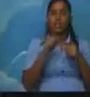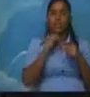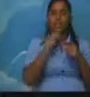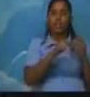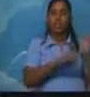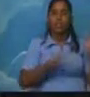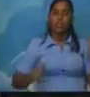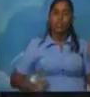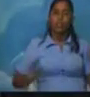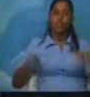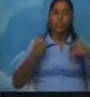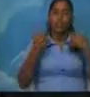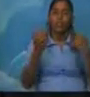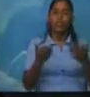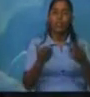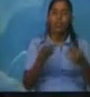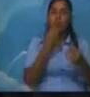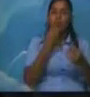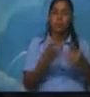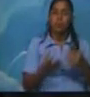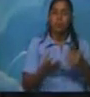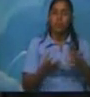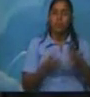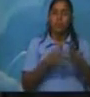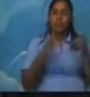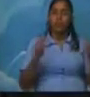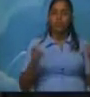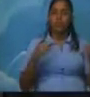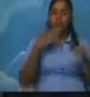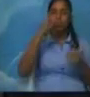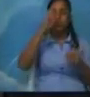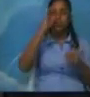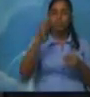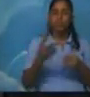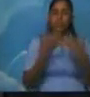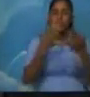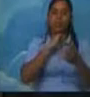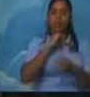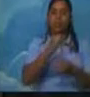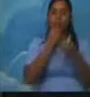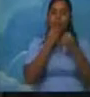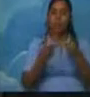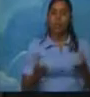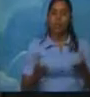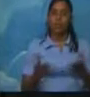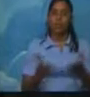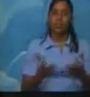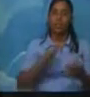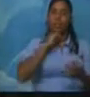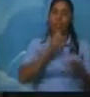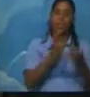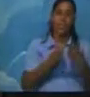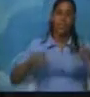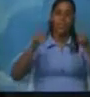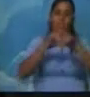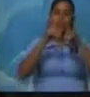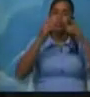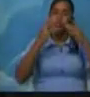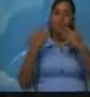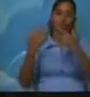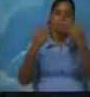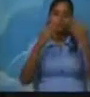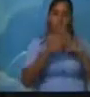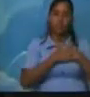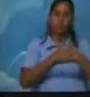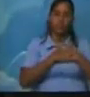cuando da algo lo da bien bueno todo lo que Dios da es bueno es digno de apreciarlo